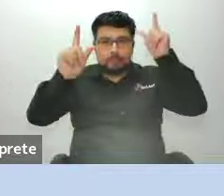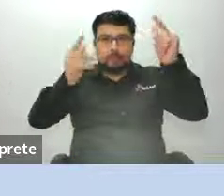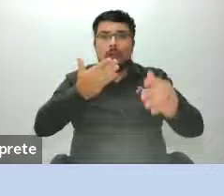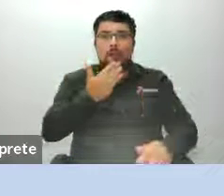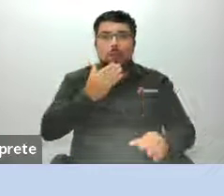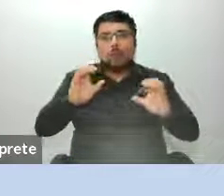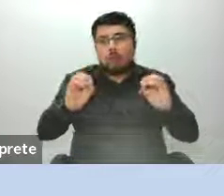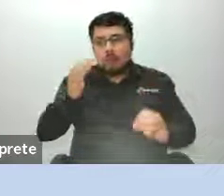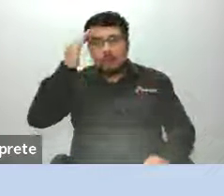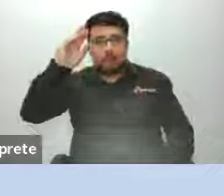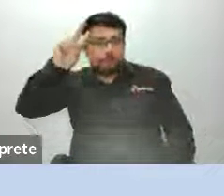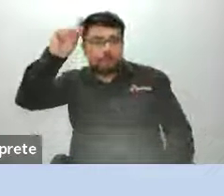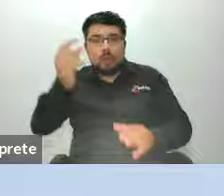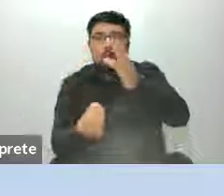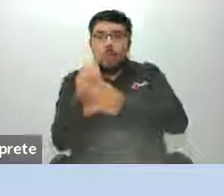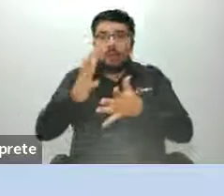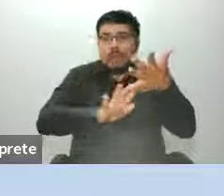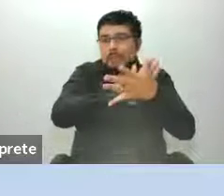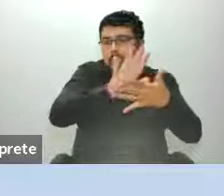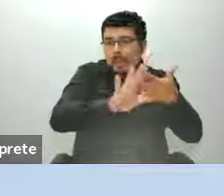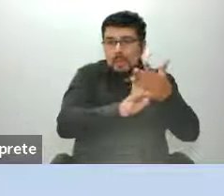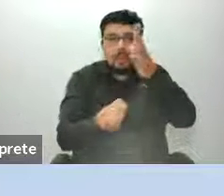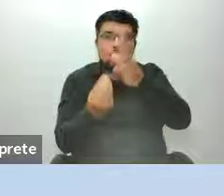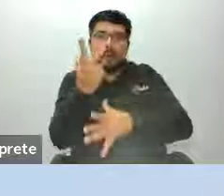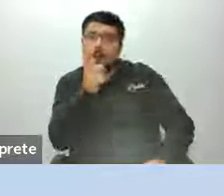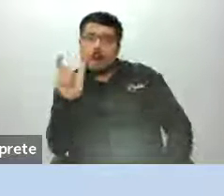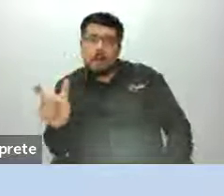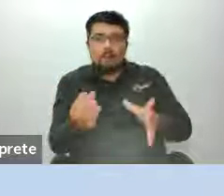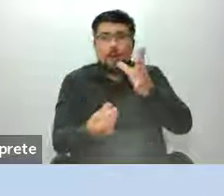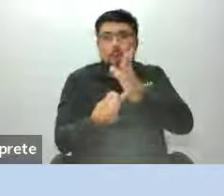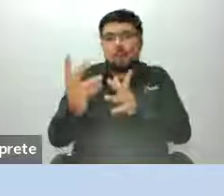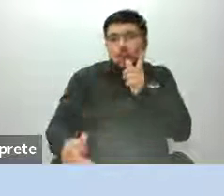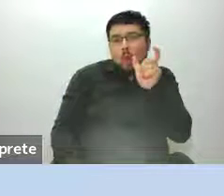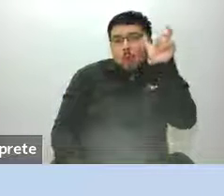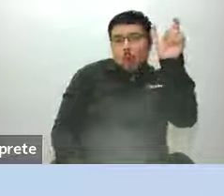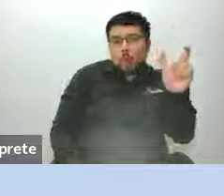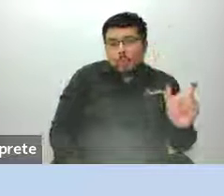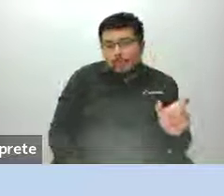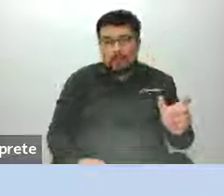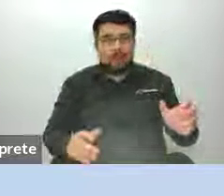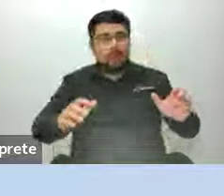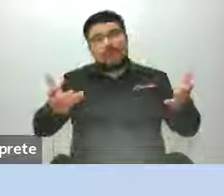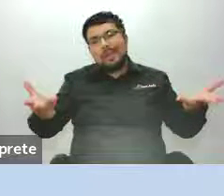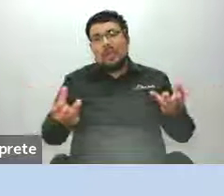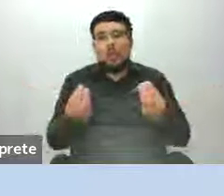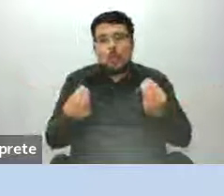conceptos, nuevas palabras. Y por supuesto, como en todas las lenguas y todas las